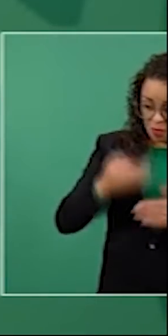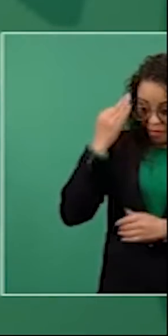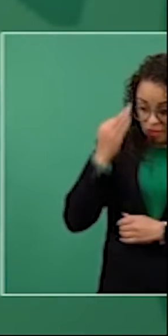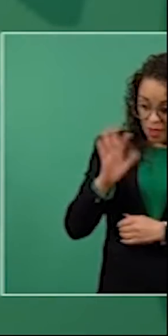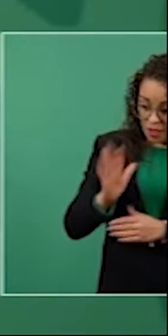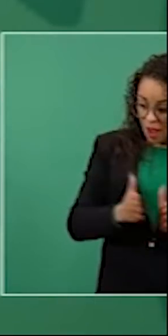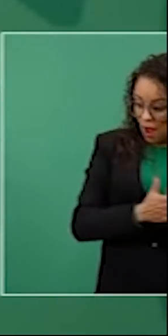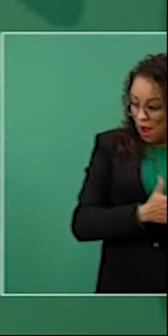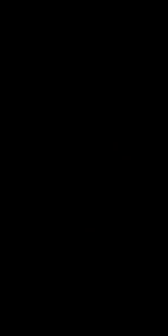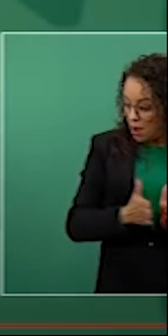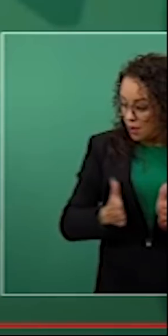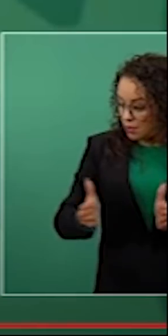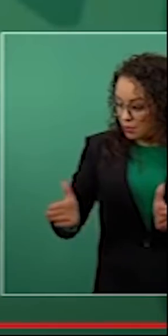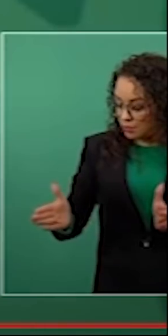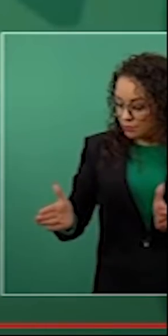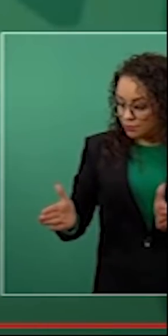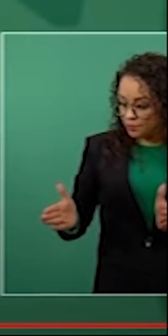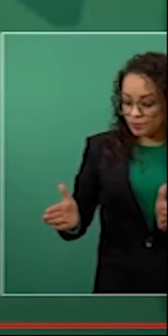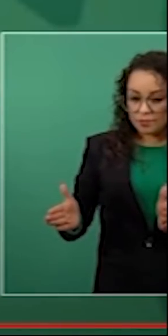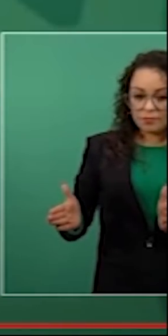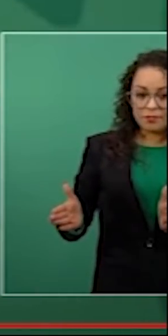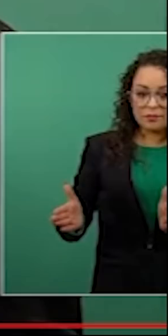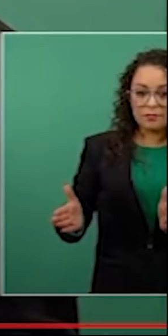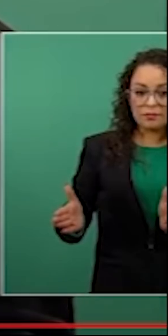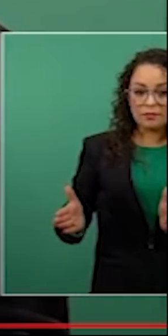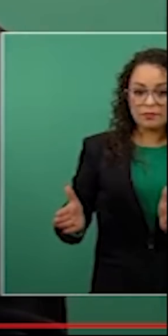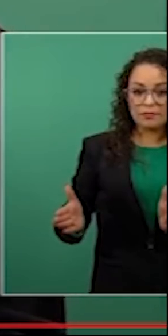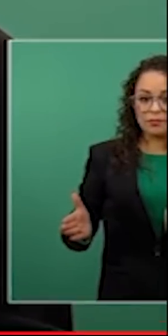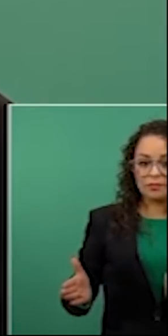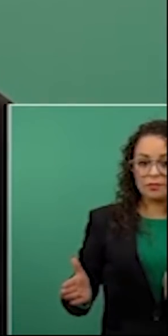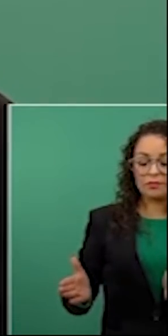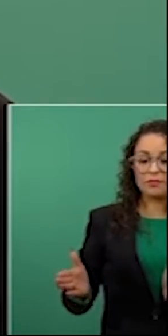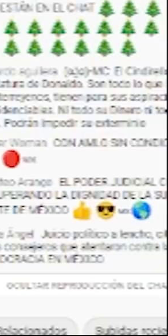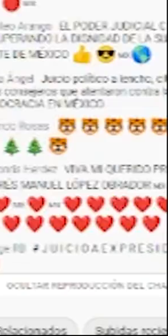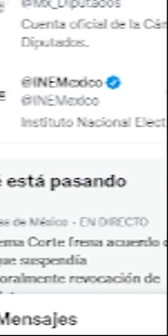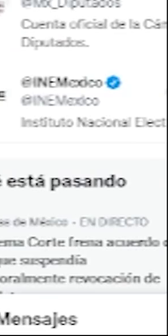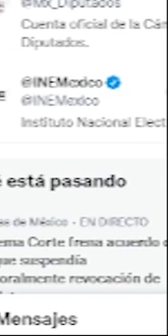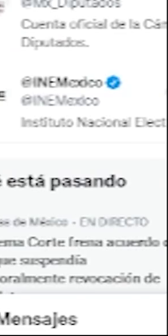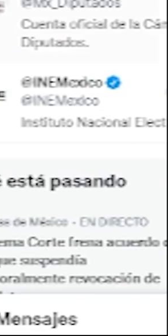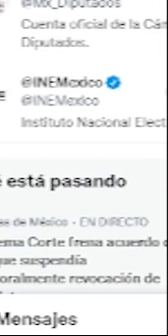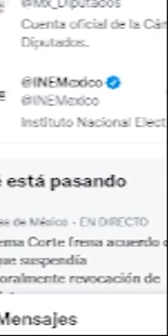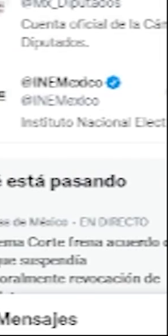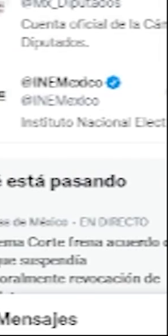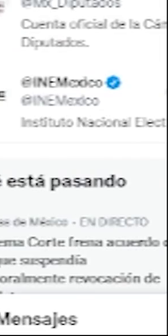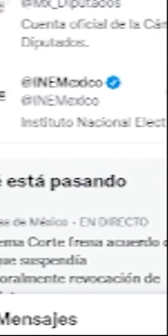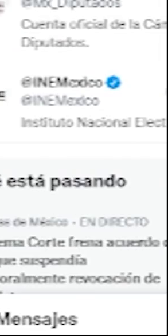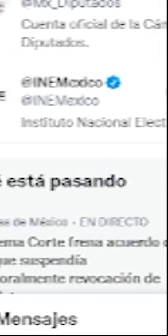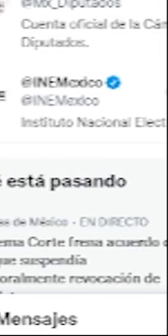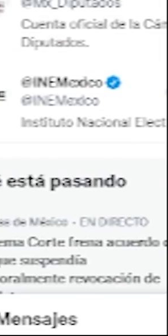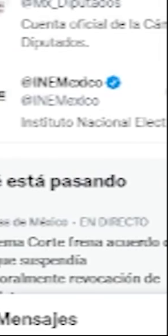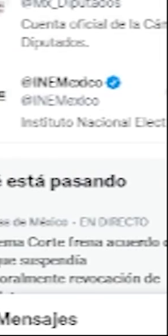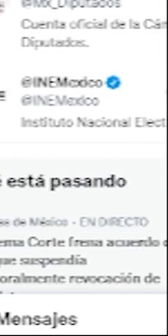mexicanos tenemos en nuestras manos el futuro de nuestra nación. Y es que el día de ayer la Suprema Corte de Justicia de la